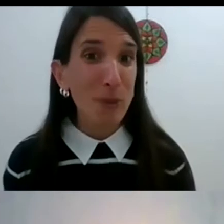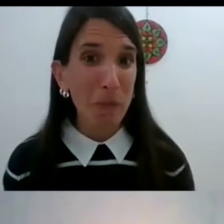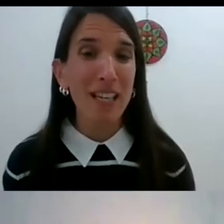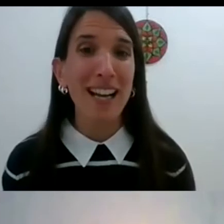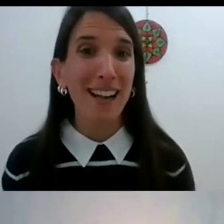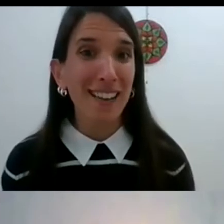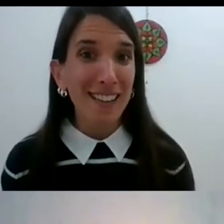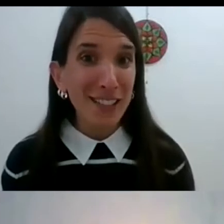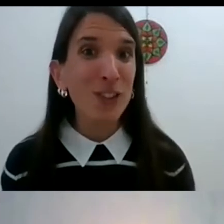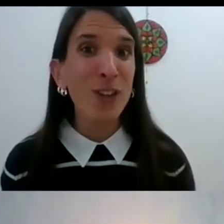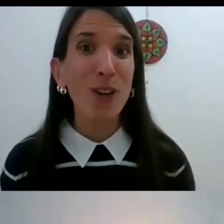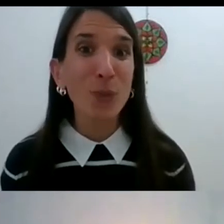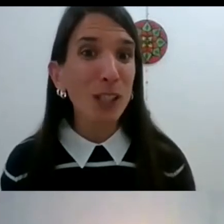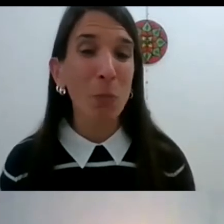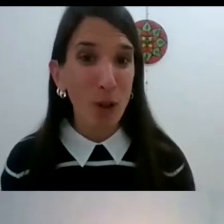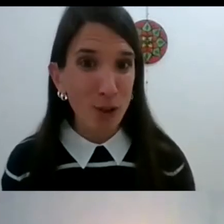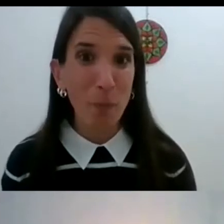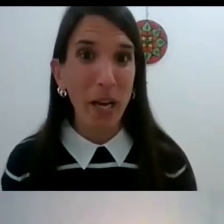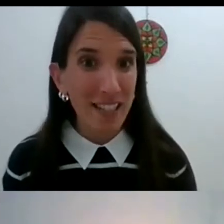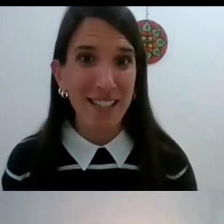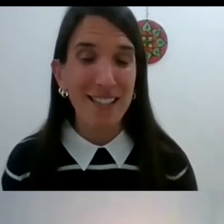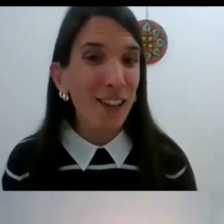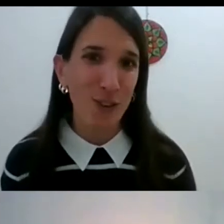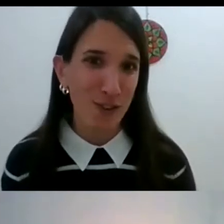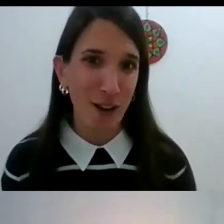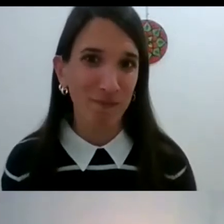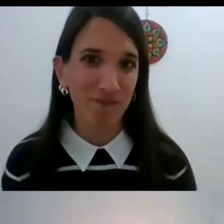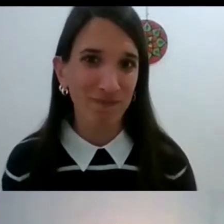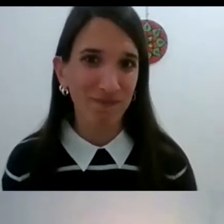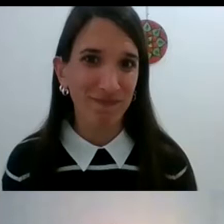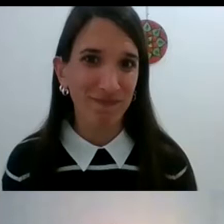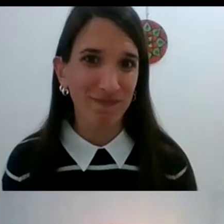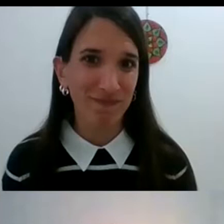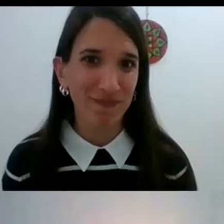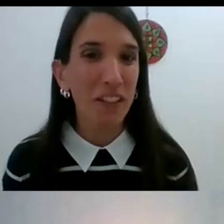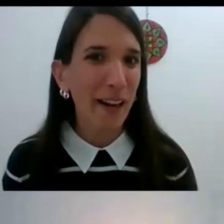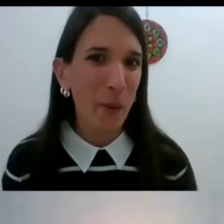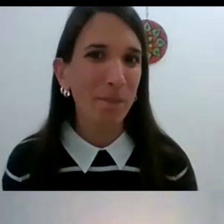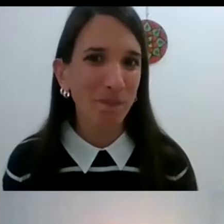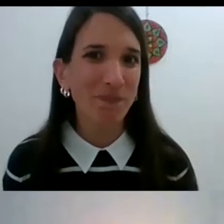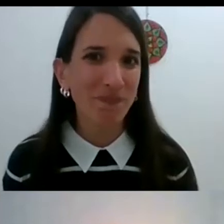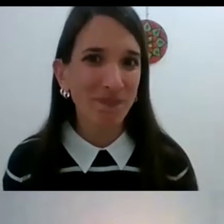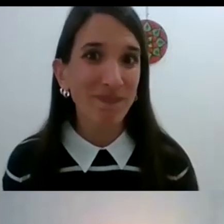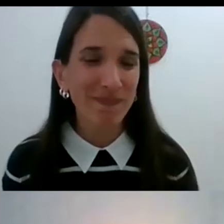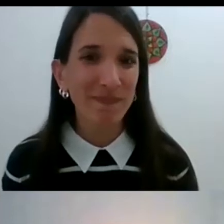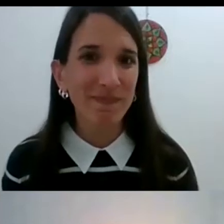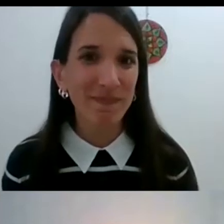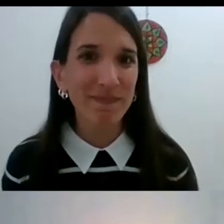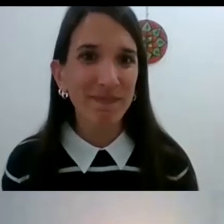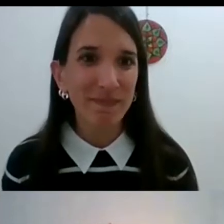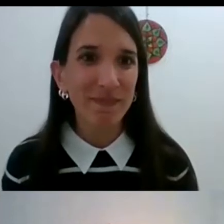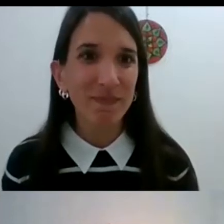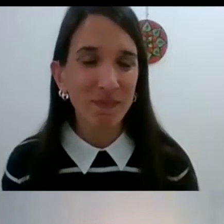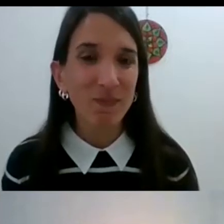en Sudamérica siendo los últimos 2 países sin reconocer nuestra lengua. ¿Y ahora